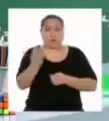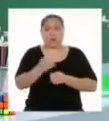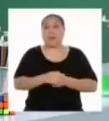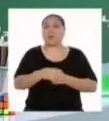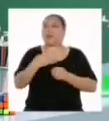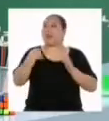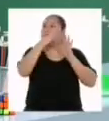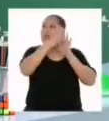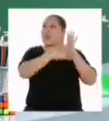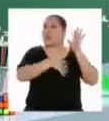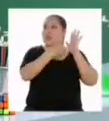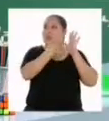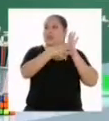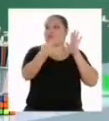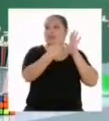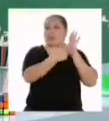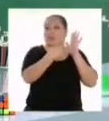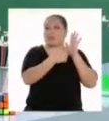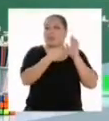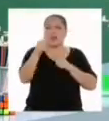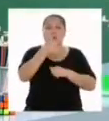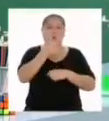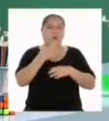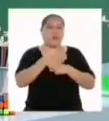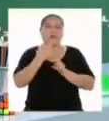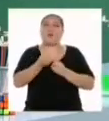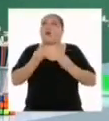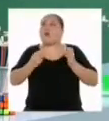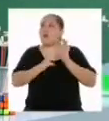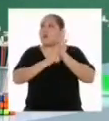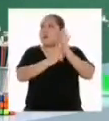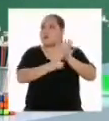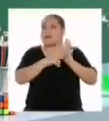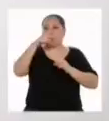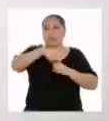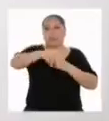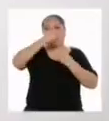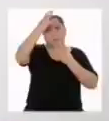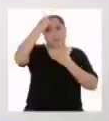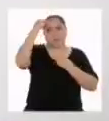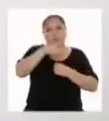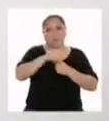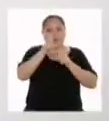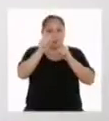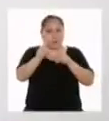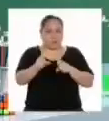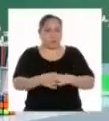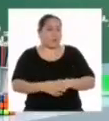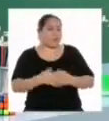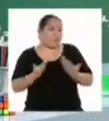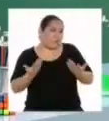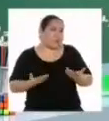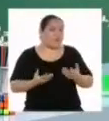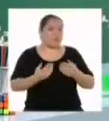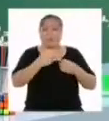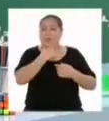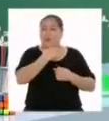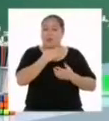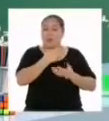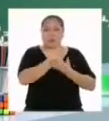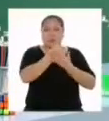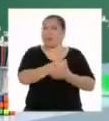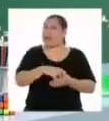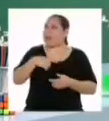nuestra tabla de frecuencias y otras formas de cómo hemos representado la información de la encuesta. Encantada de ayudar. Le cuento